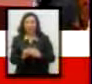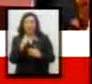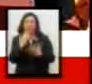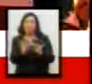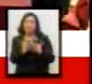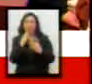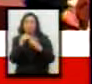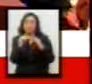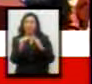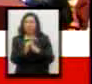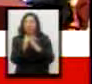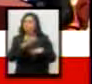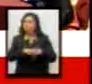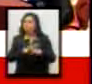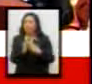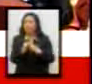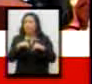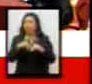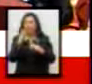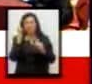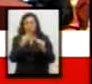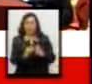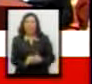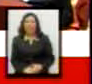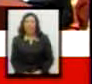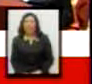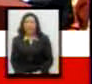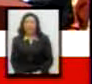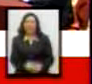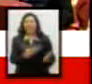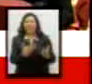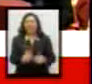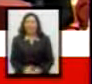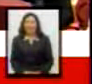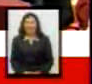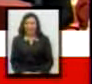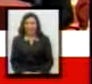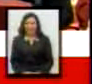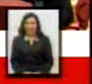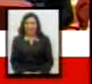en el marco del Plan Nacional de Igualdad de Oportunidades. Bienvenida.